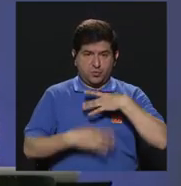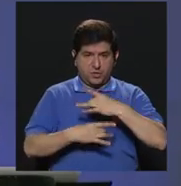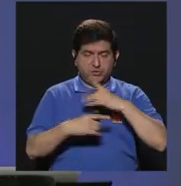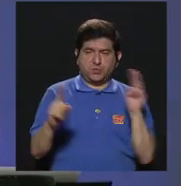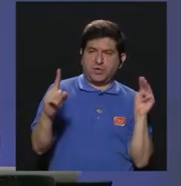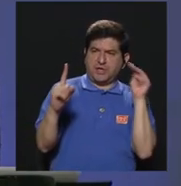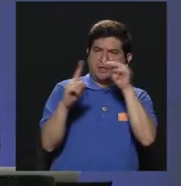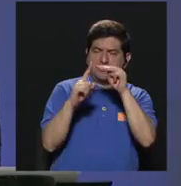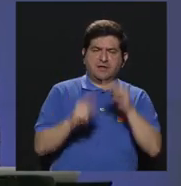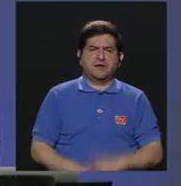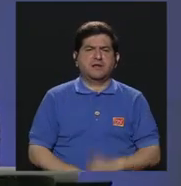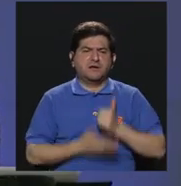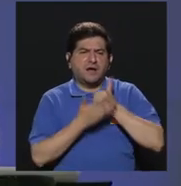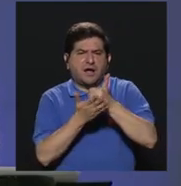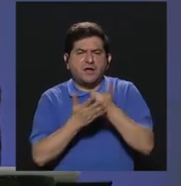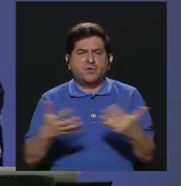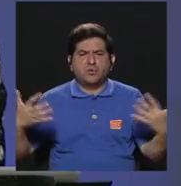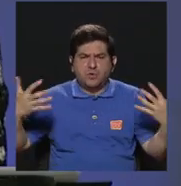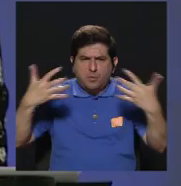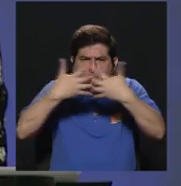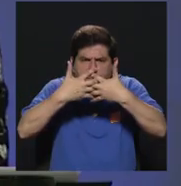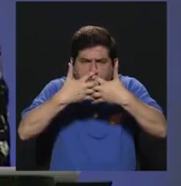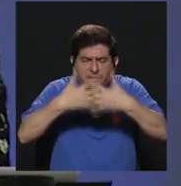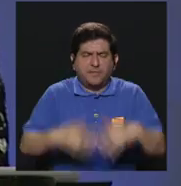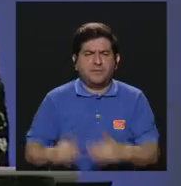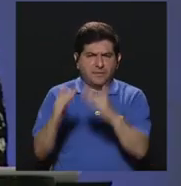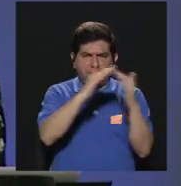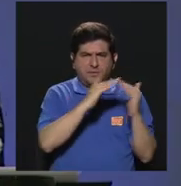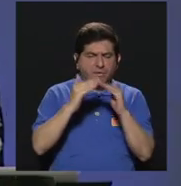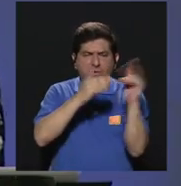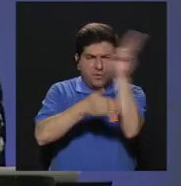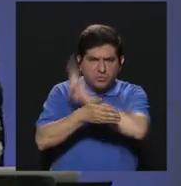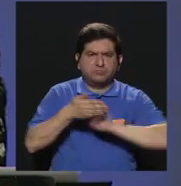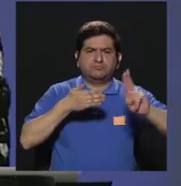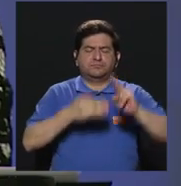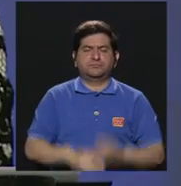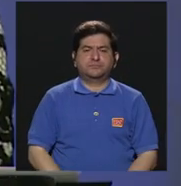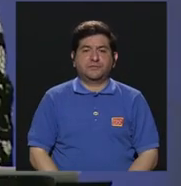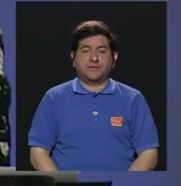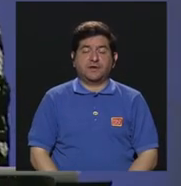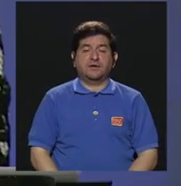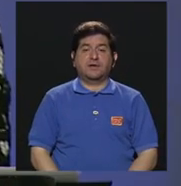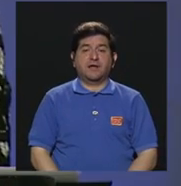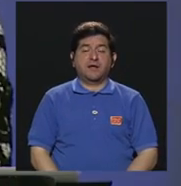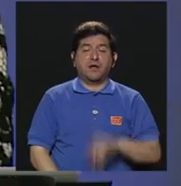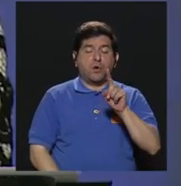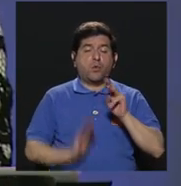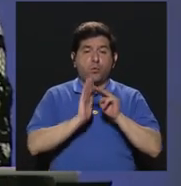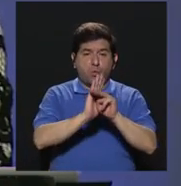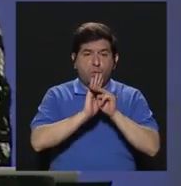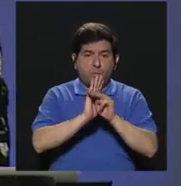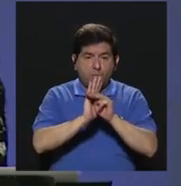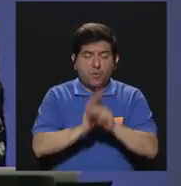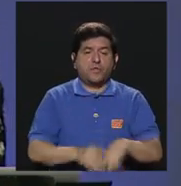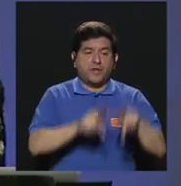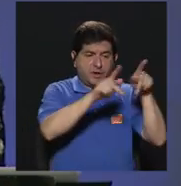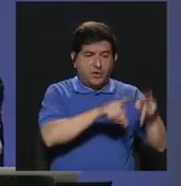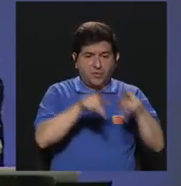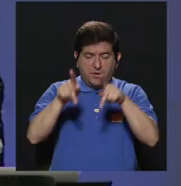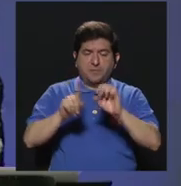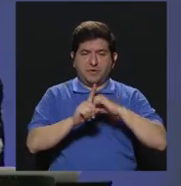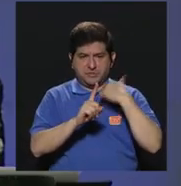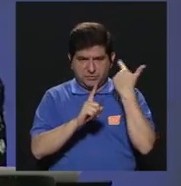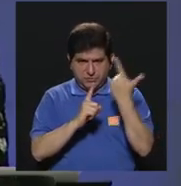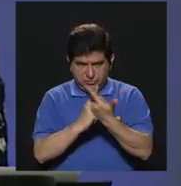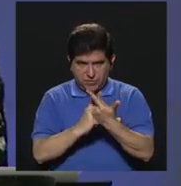metas sirvan para cohesionar nuestra comunidad universitaria y formar un modelo de sujeto social,